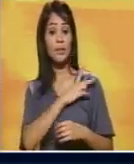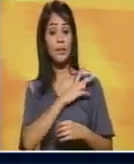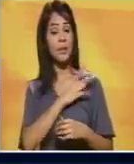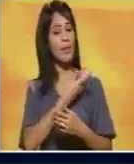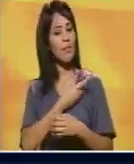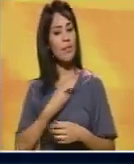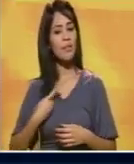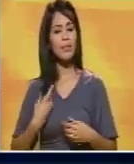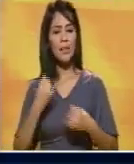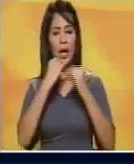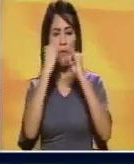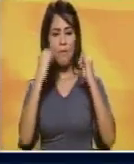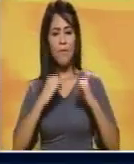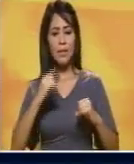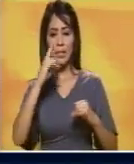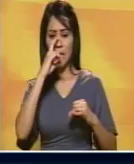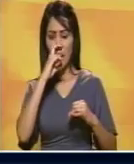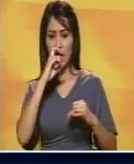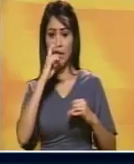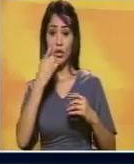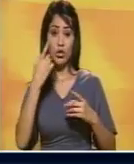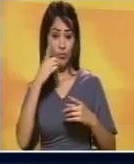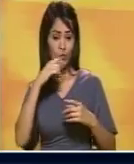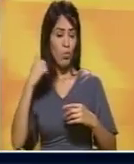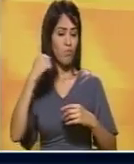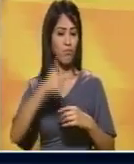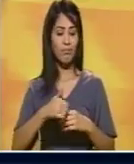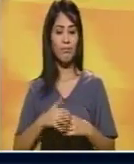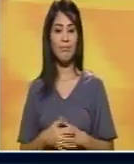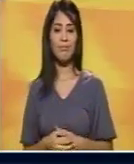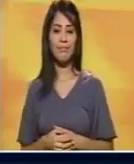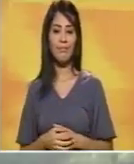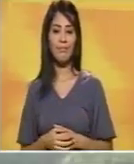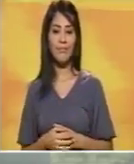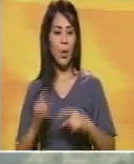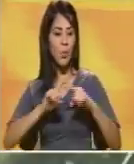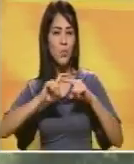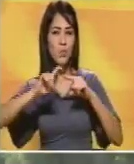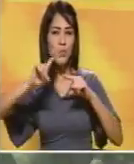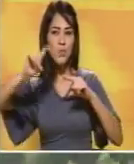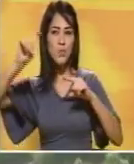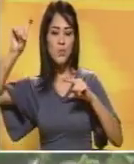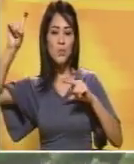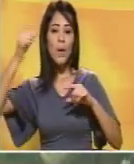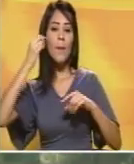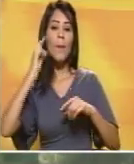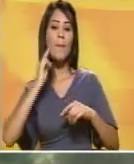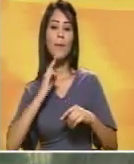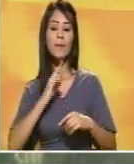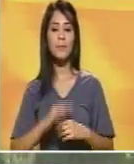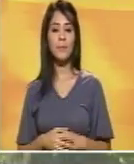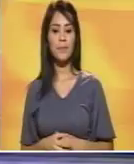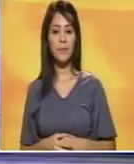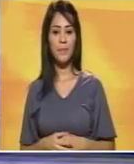un feliz aniversario que espera se extienda por el teleférico de Mucumbarí y retumbe en el Pico Bolívar.